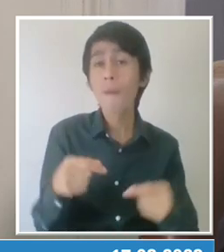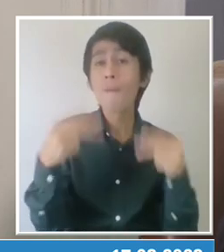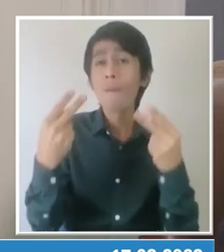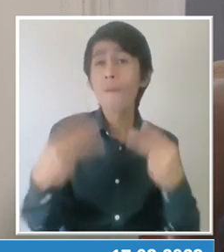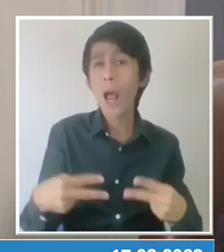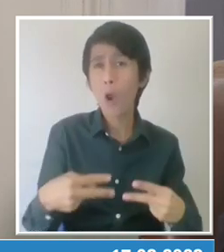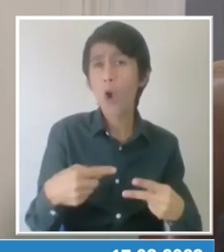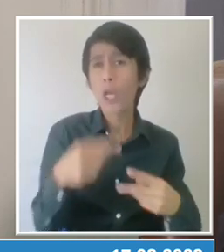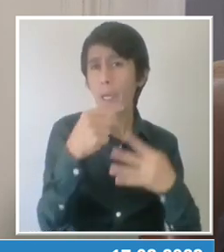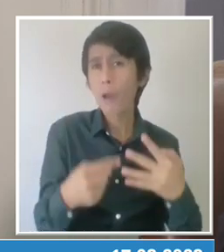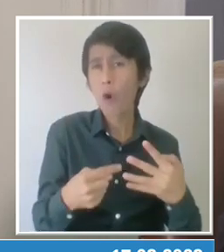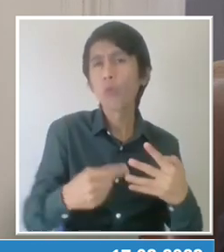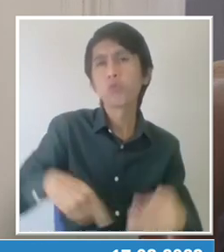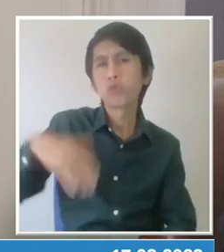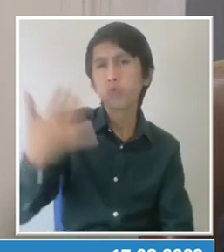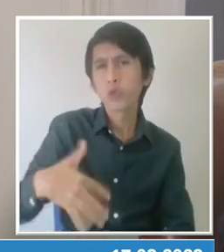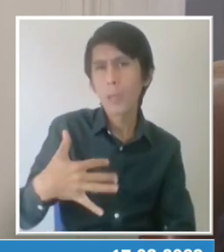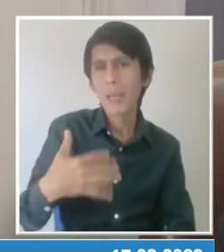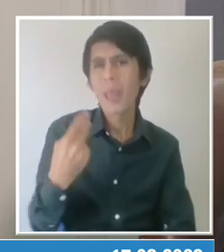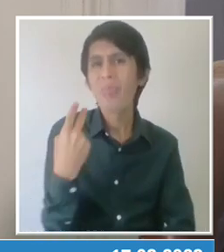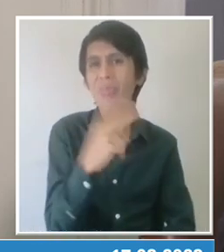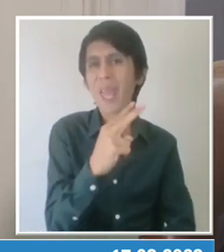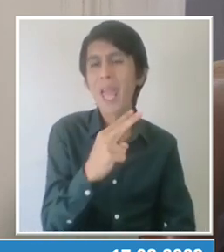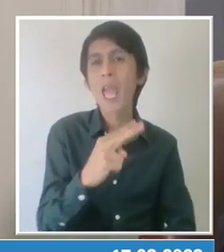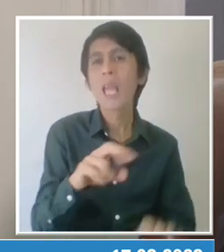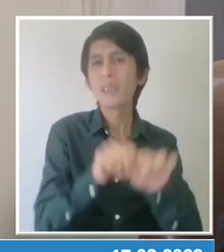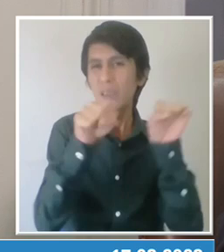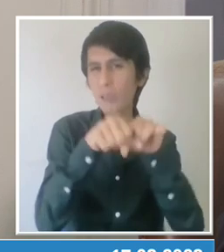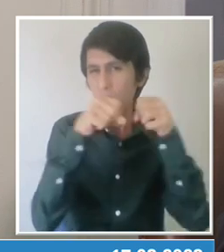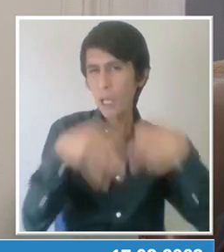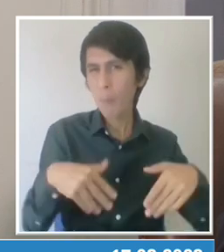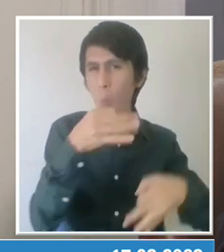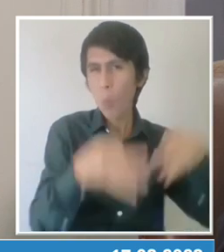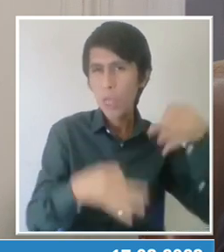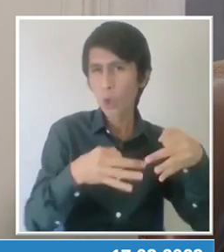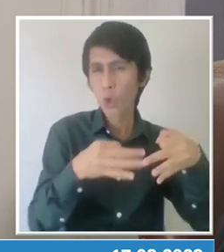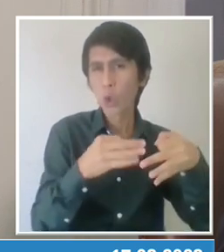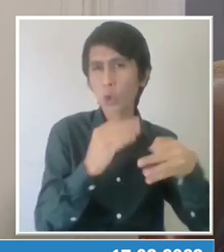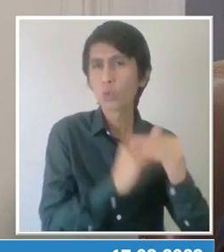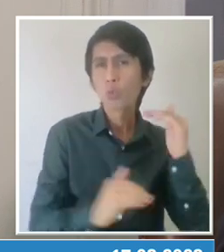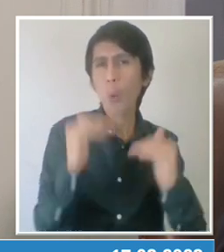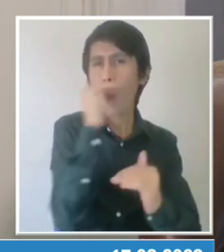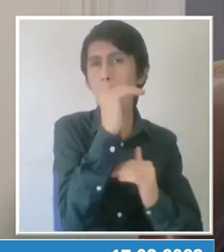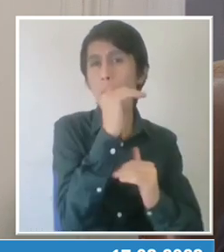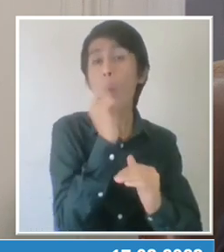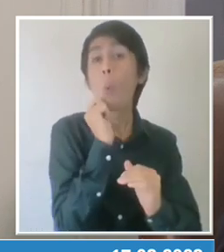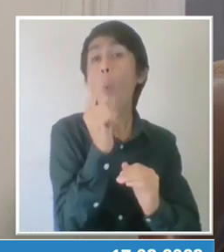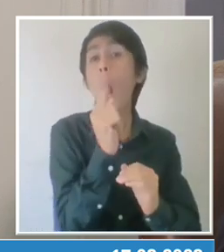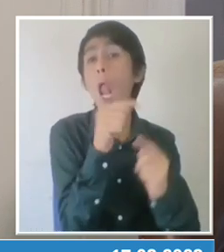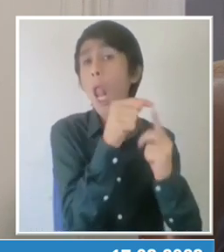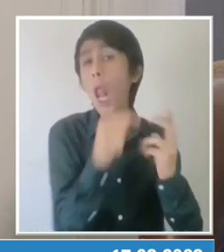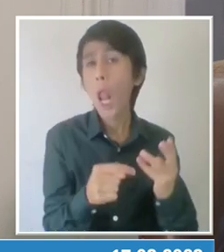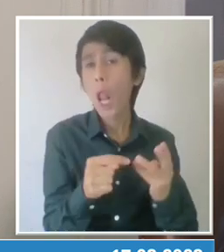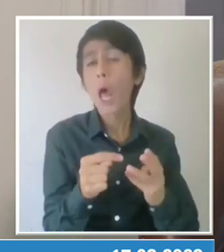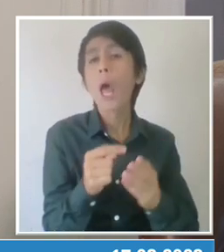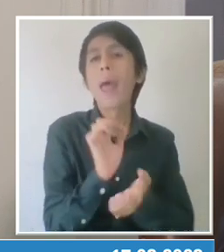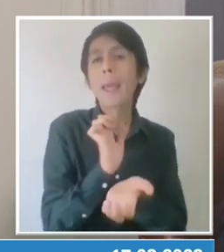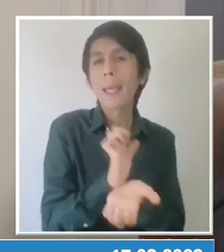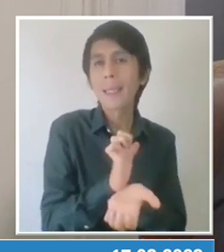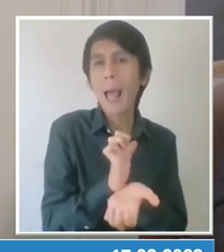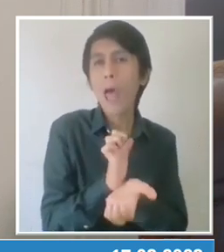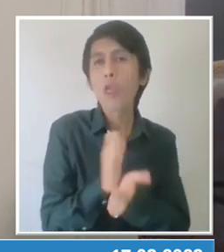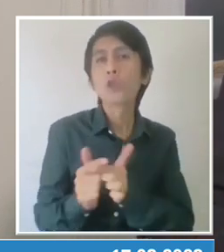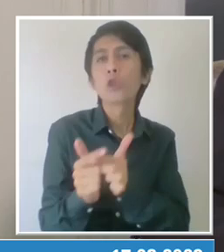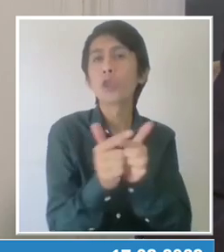ordenamiento jurídico supremos, los que se señala a continuación como el Estado social y democrático de derecho